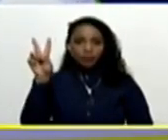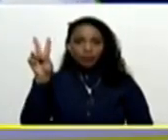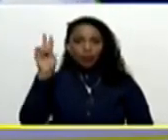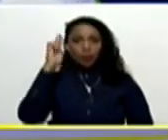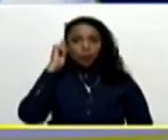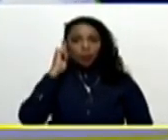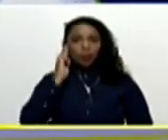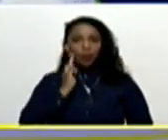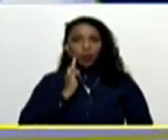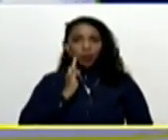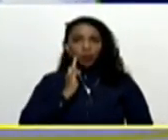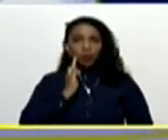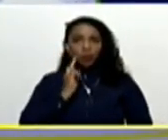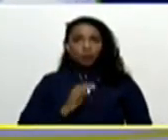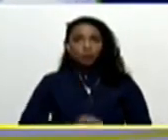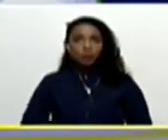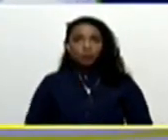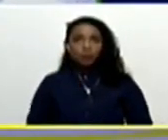bolivarianos,